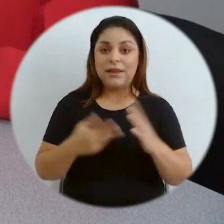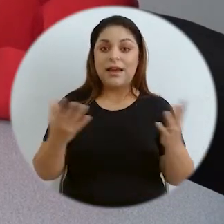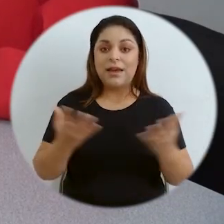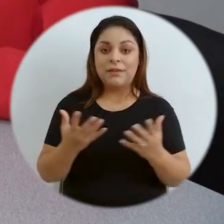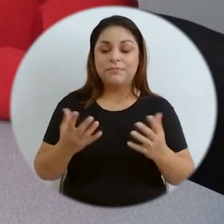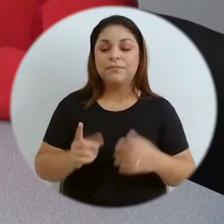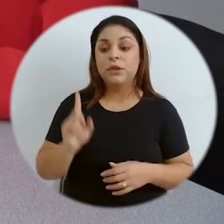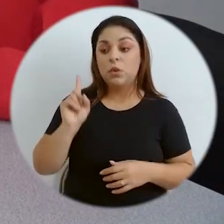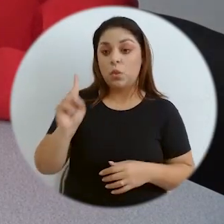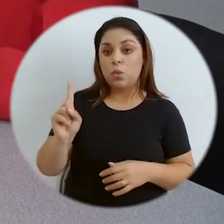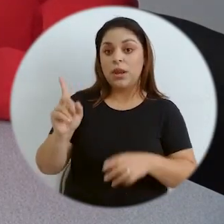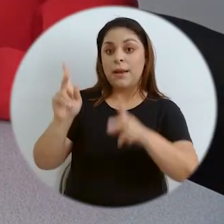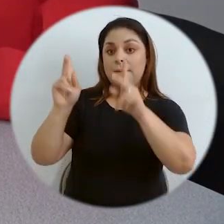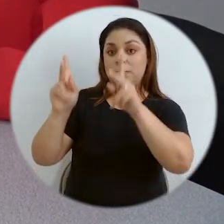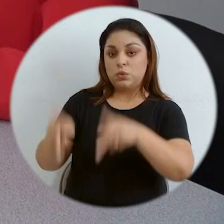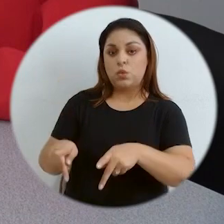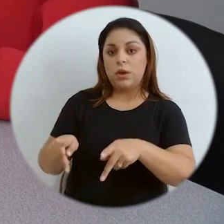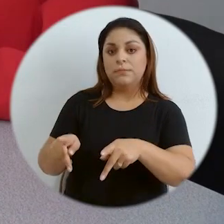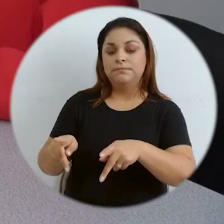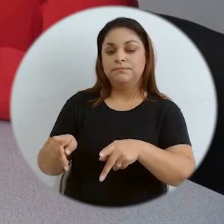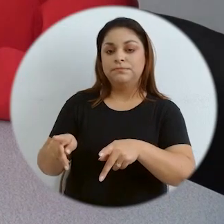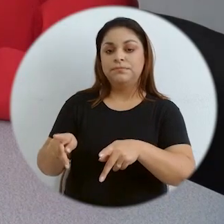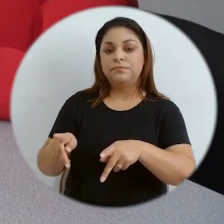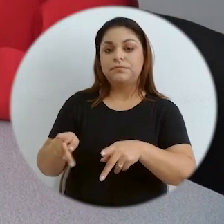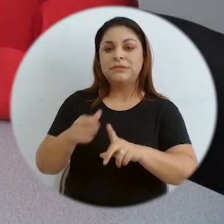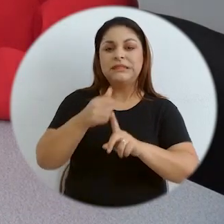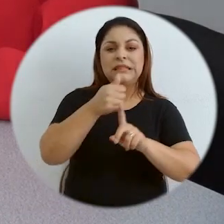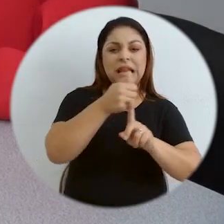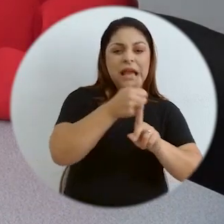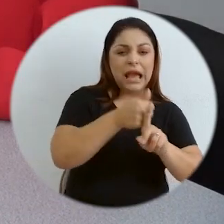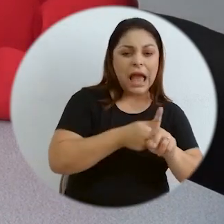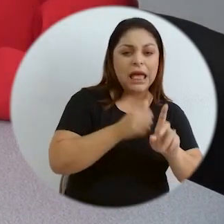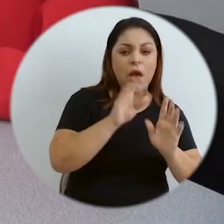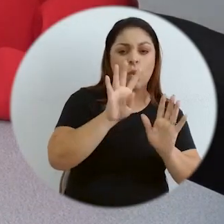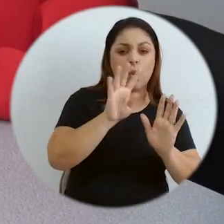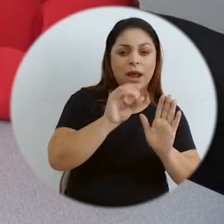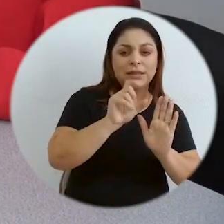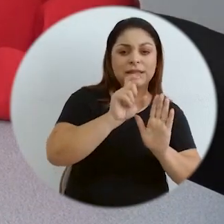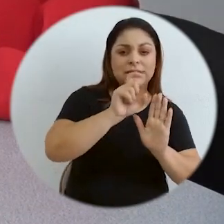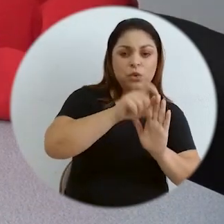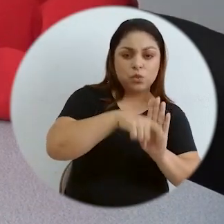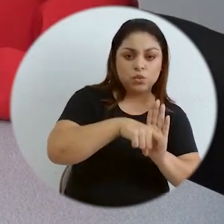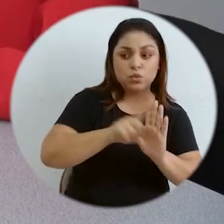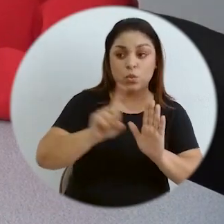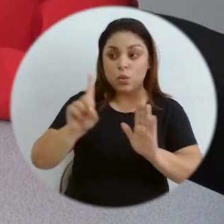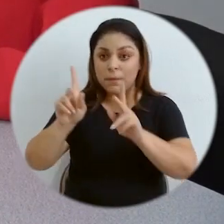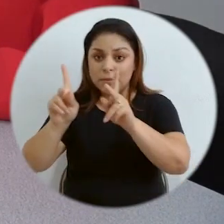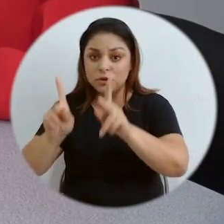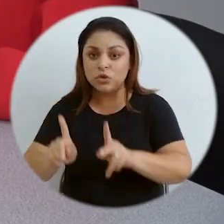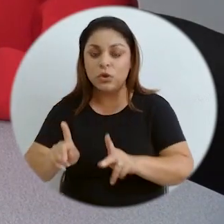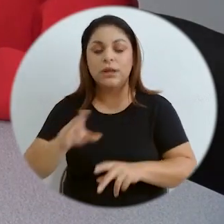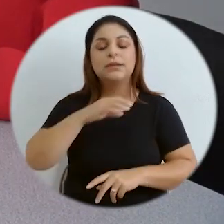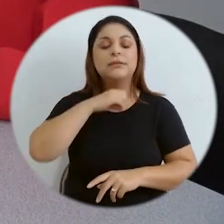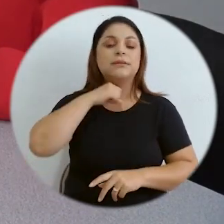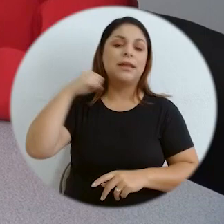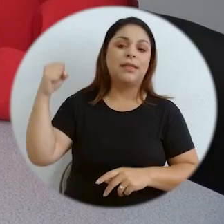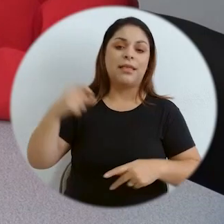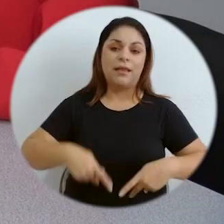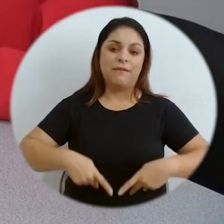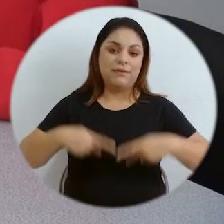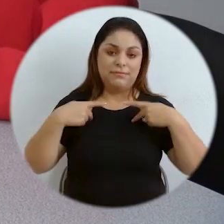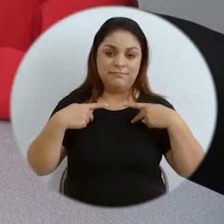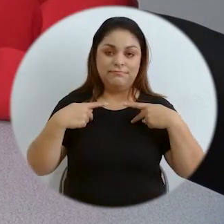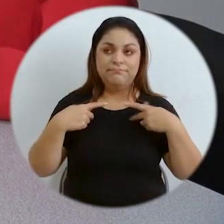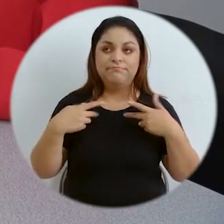quiere decir que una persona cada 40 segundos se quita la vida y